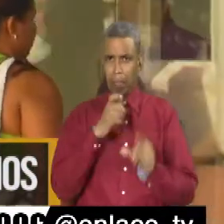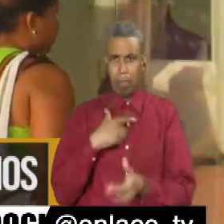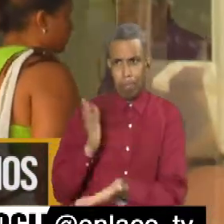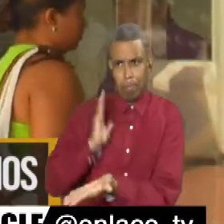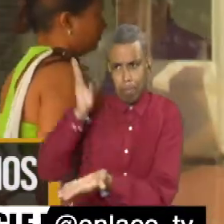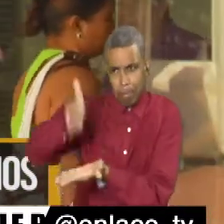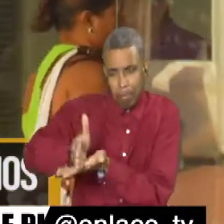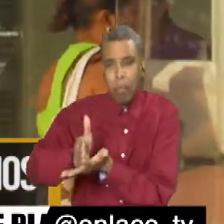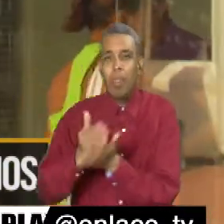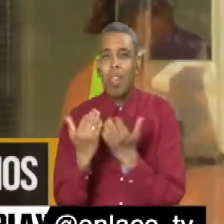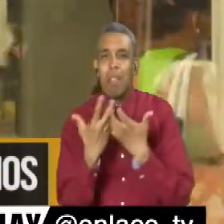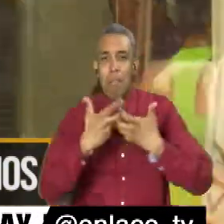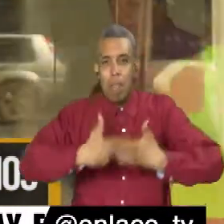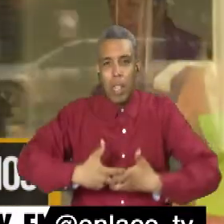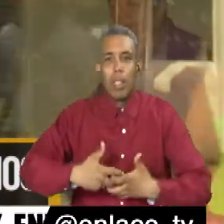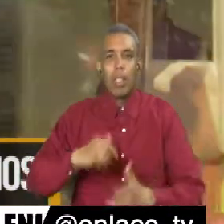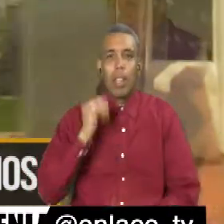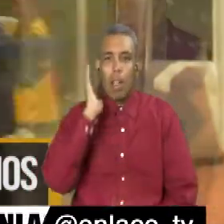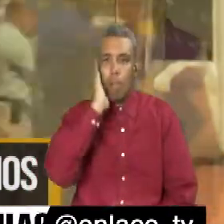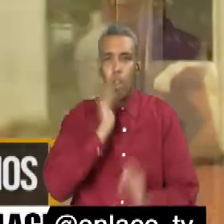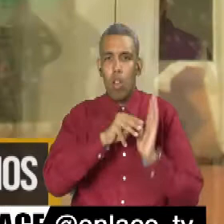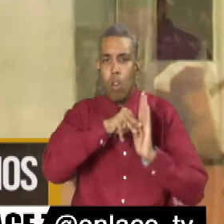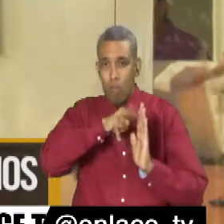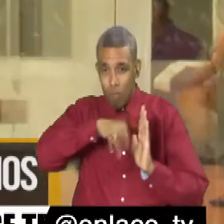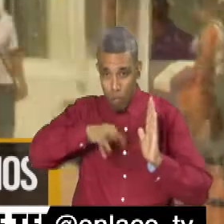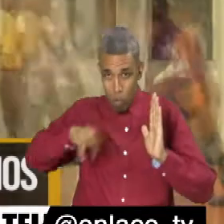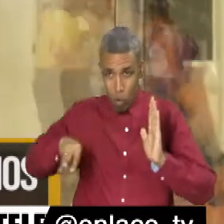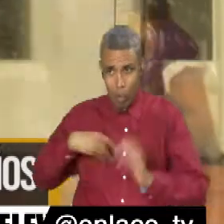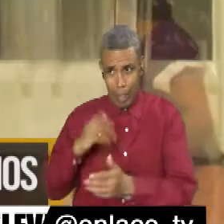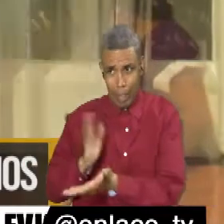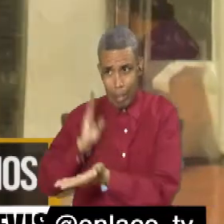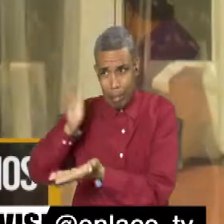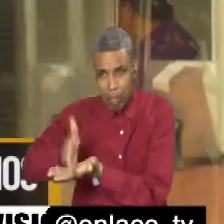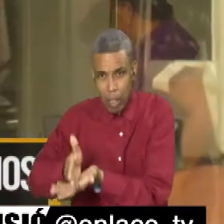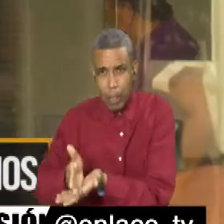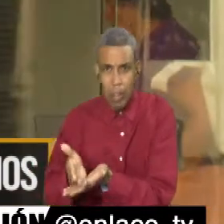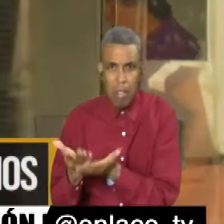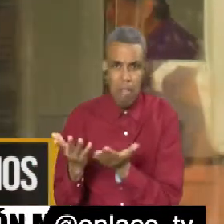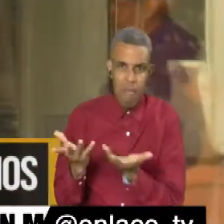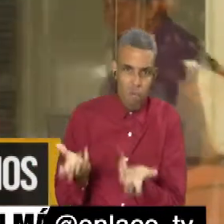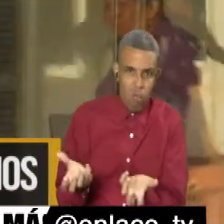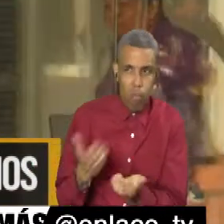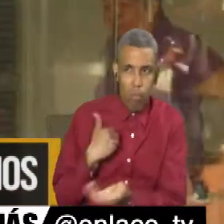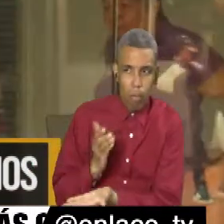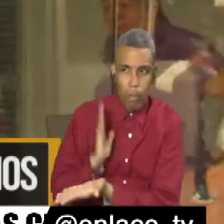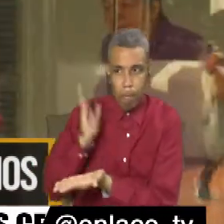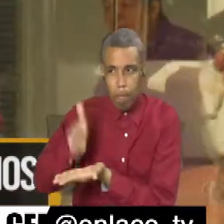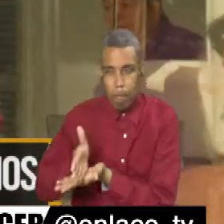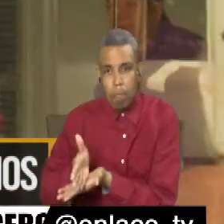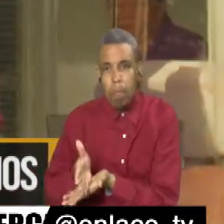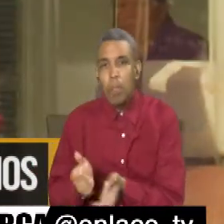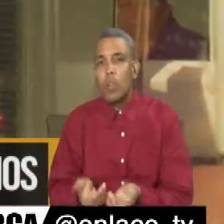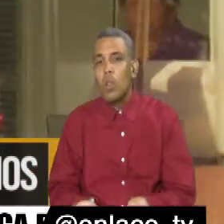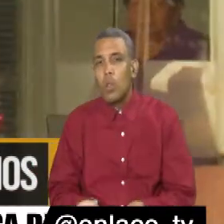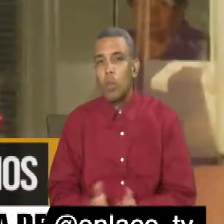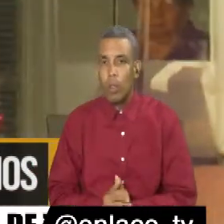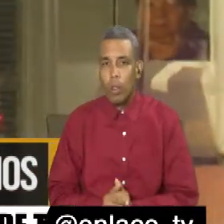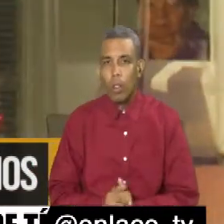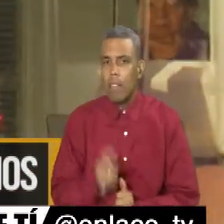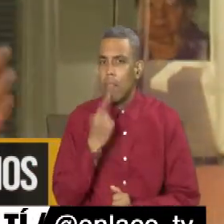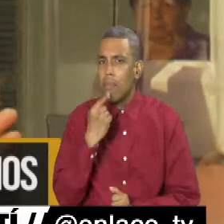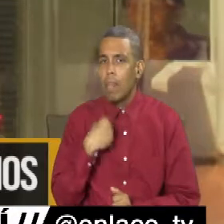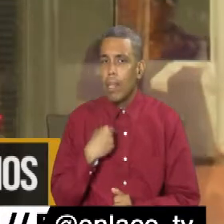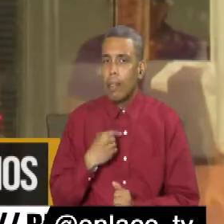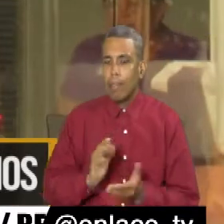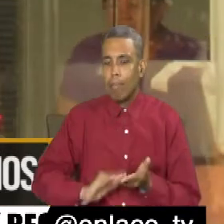la representante de Movistar, Antigua Telecom, aquí en Barranca Bermeja. Llegamos hasta el lugar, pero se encuentra incapacitada. Solo